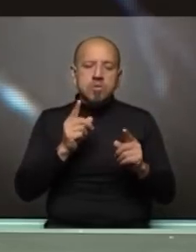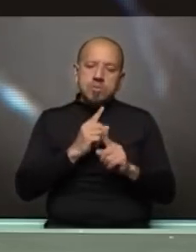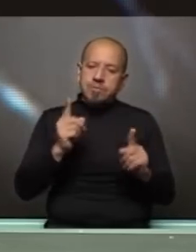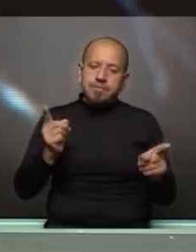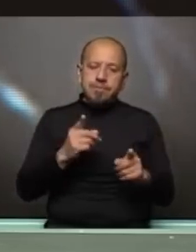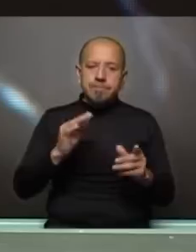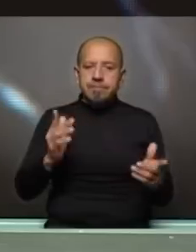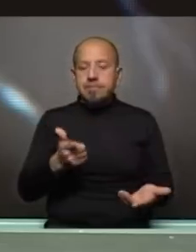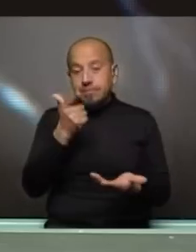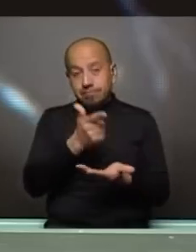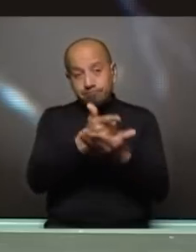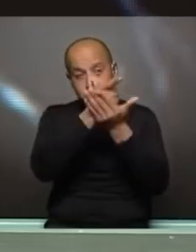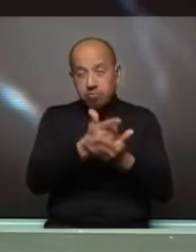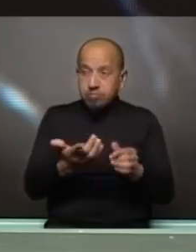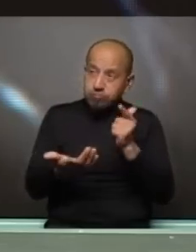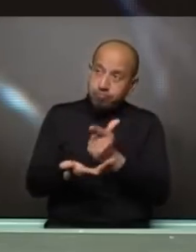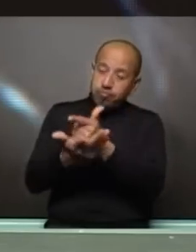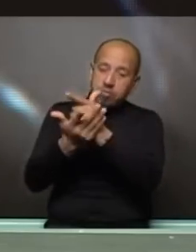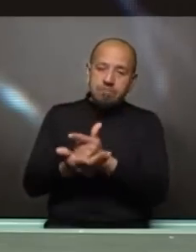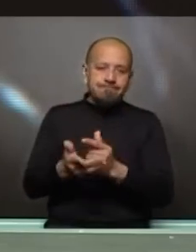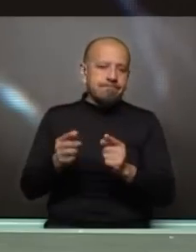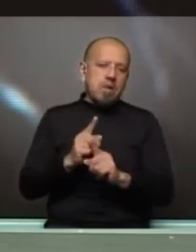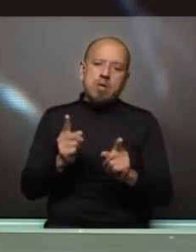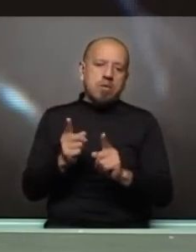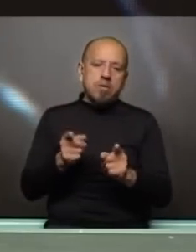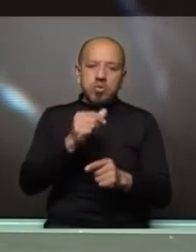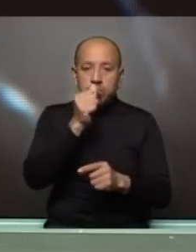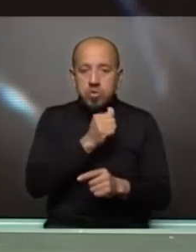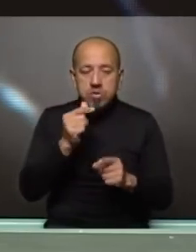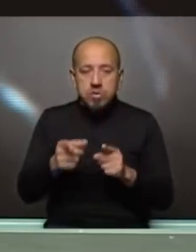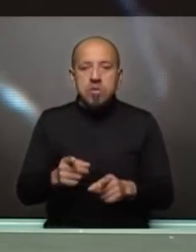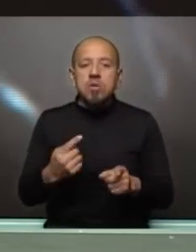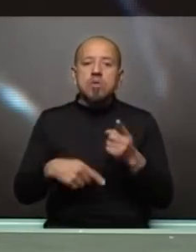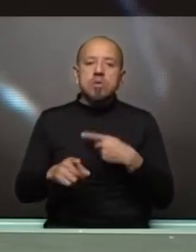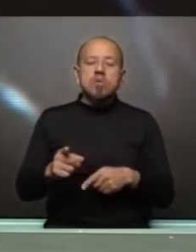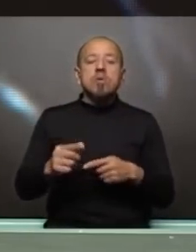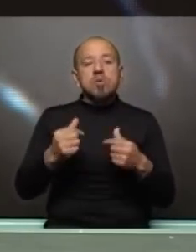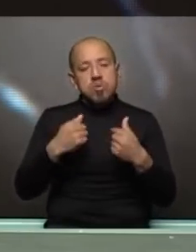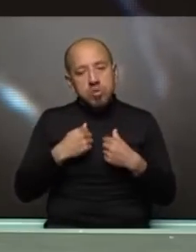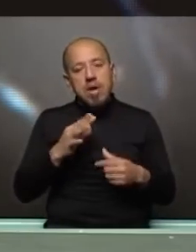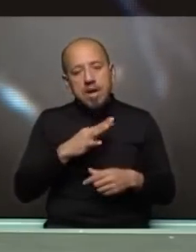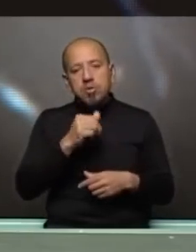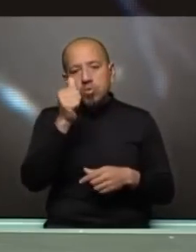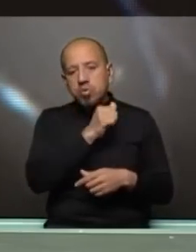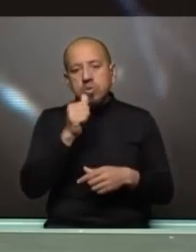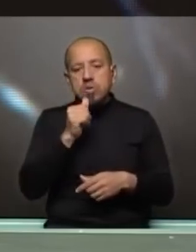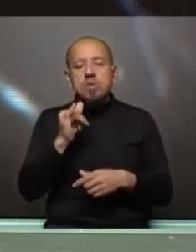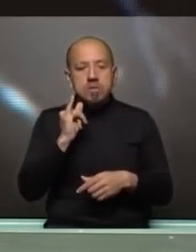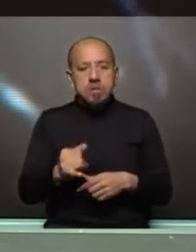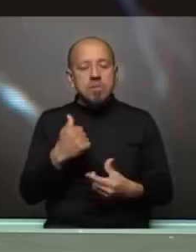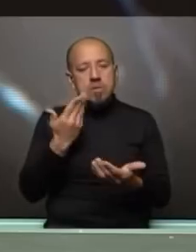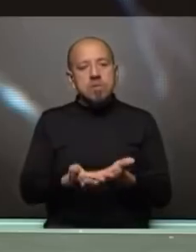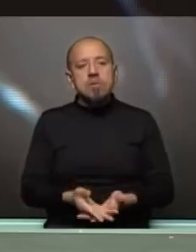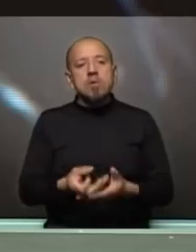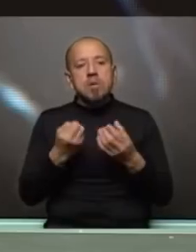en bala por bala y ni ni en una guerra por lo tanto digo nosotros estamos apegados a que existen soluciones las planteamos porque